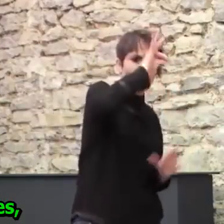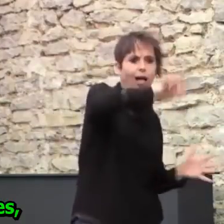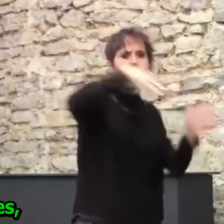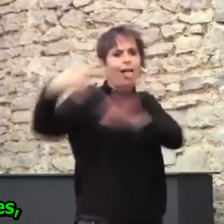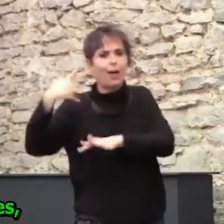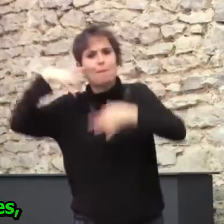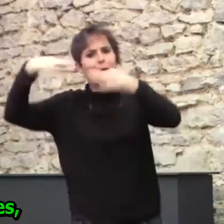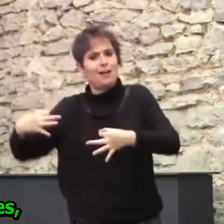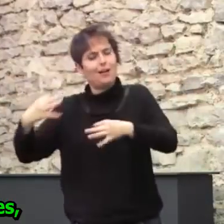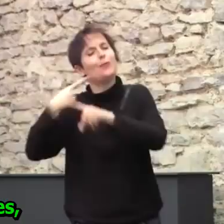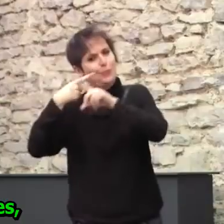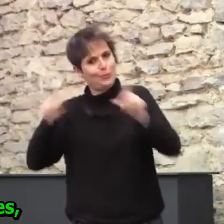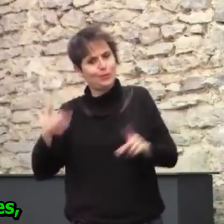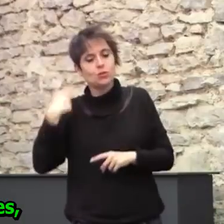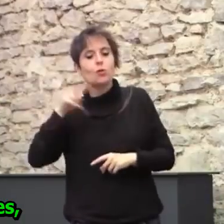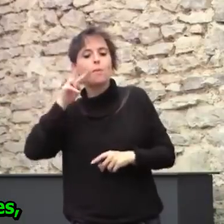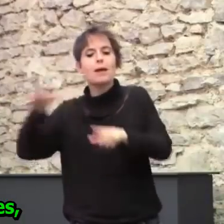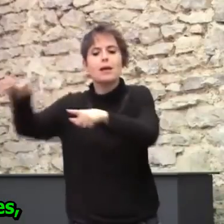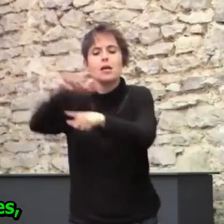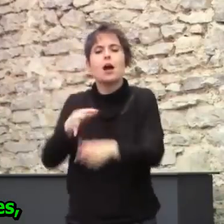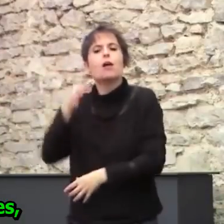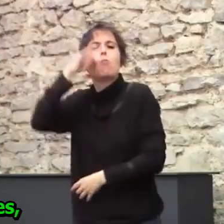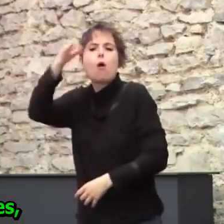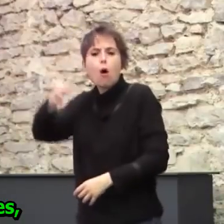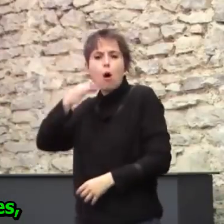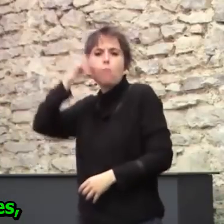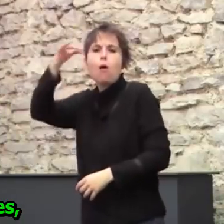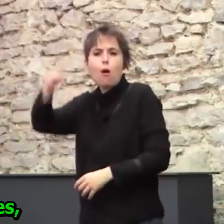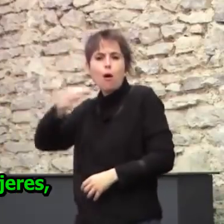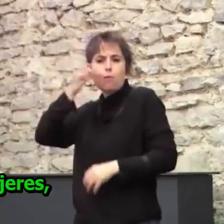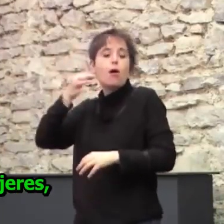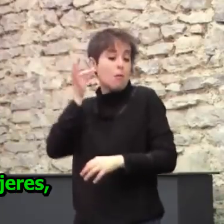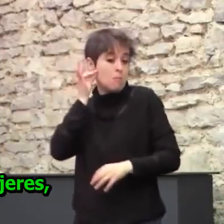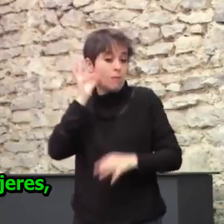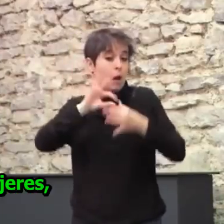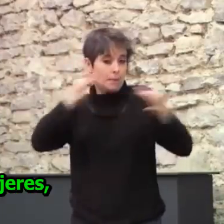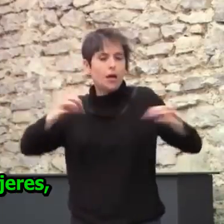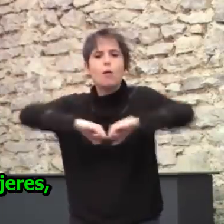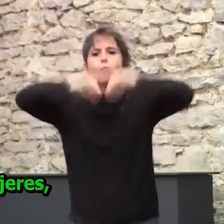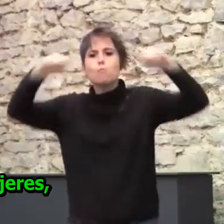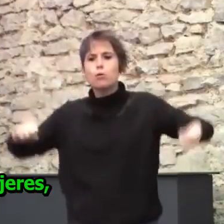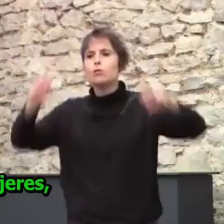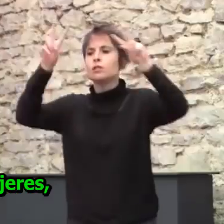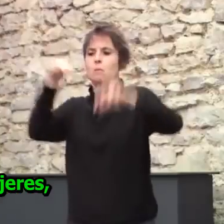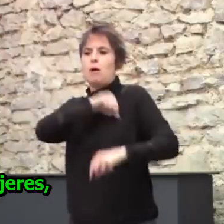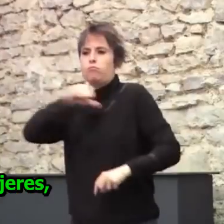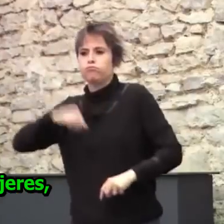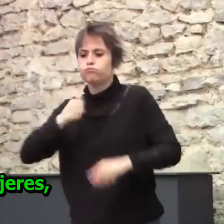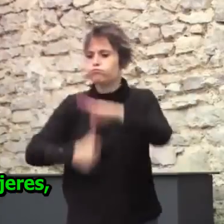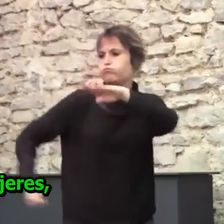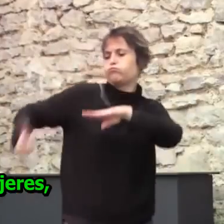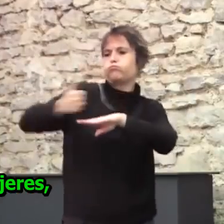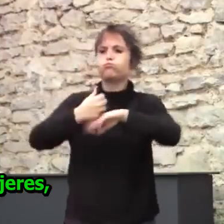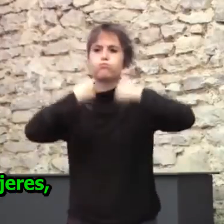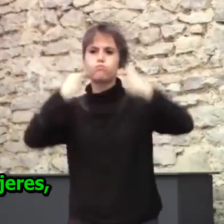¿no? Yo las veía en espacios públicos hacer discursos súper empoderadores, ¿no? Sobre la autonomía, el poder de las